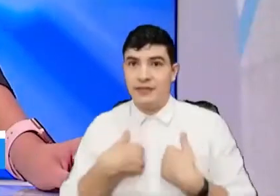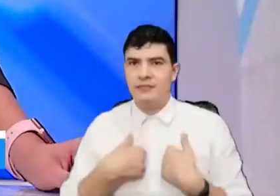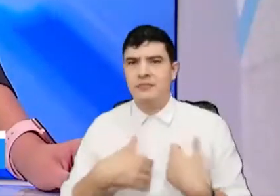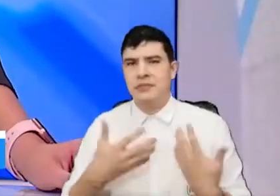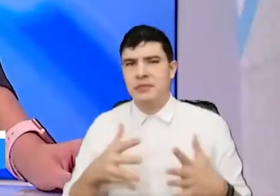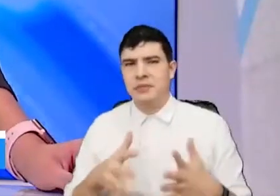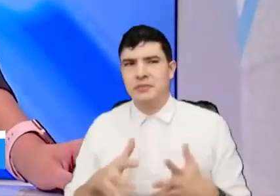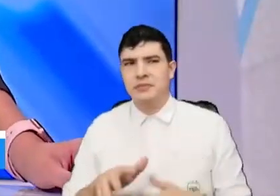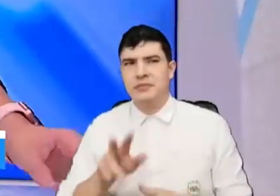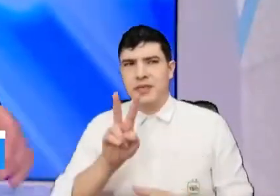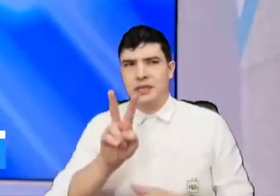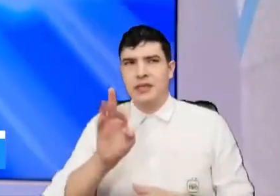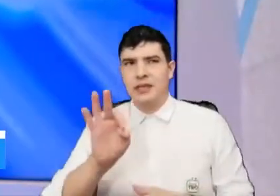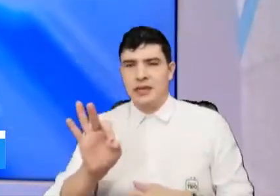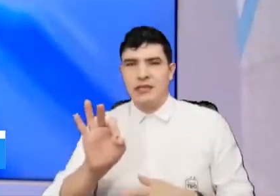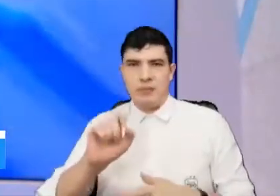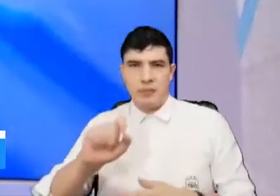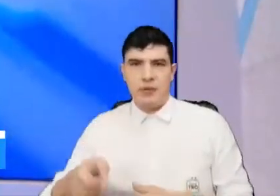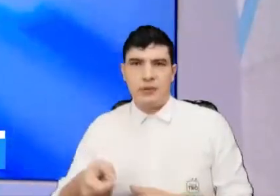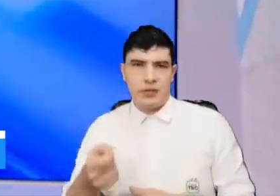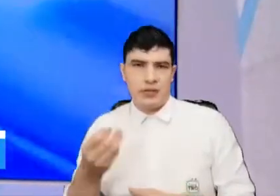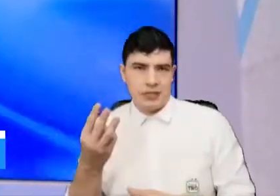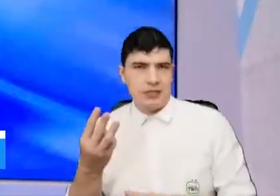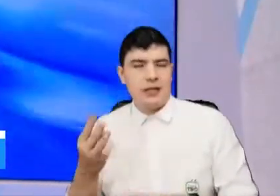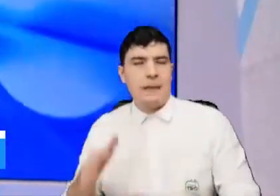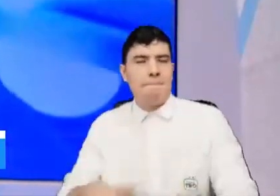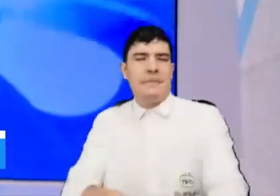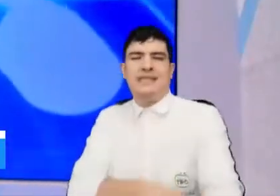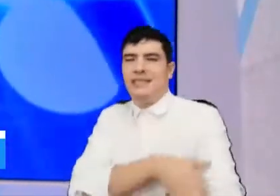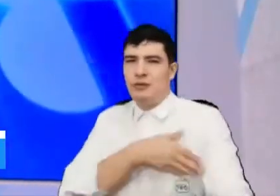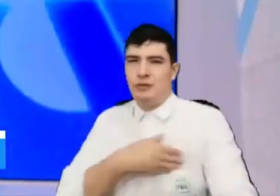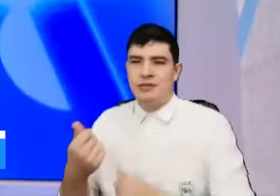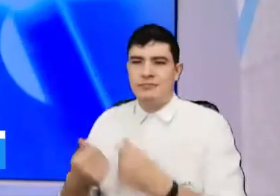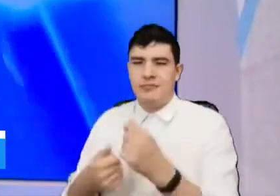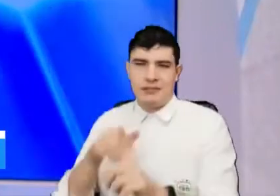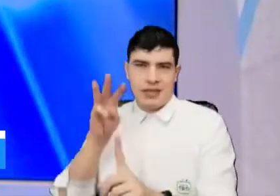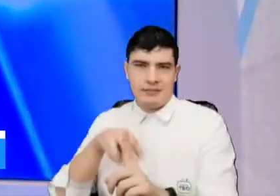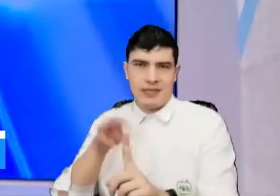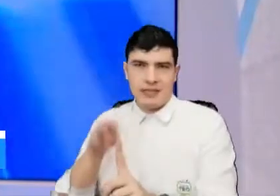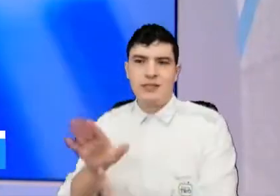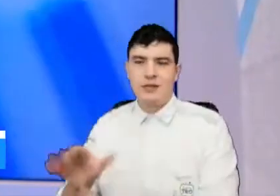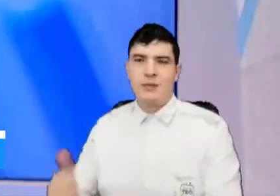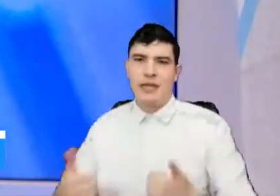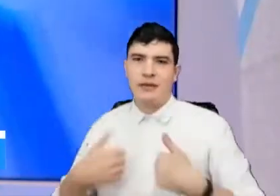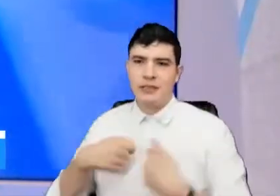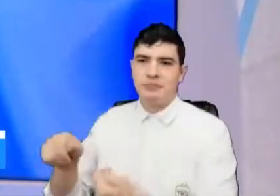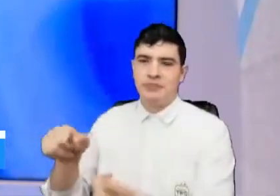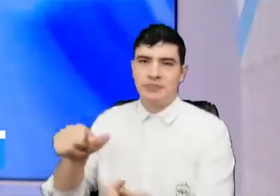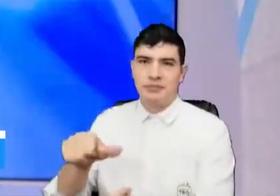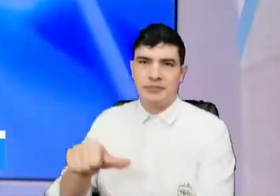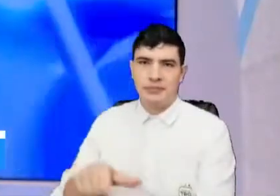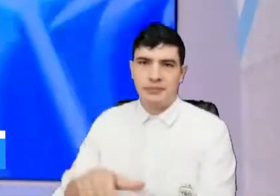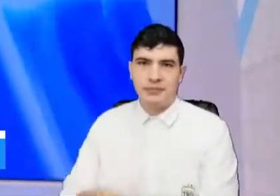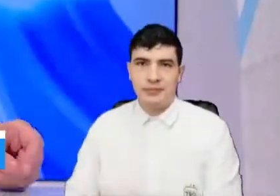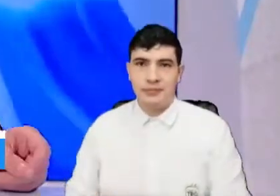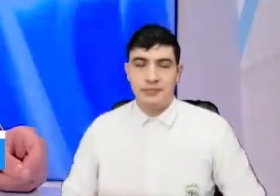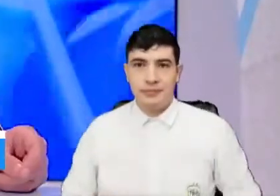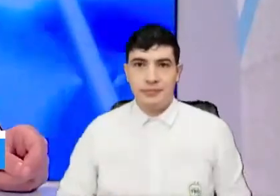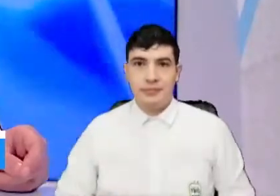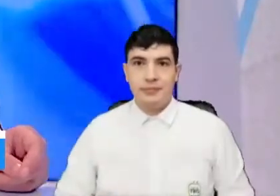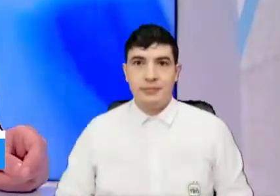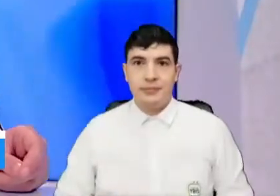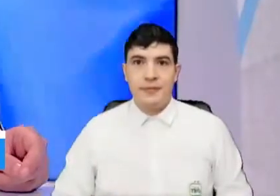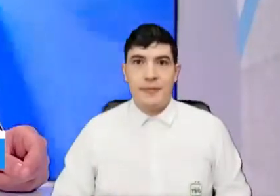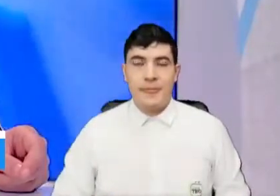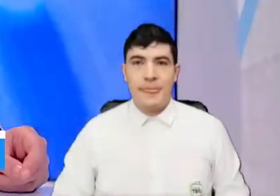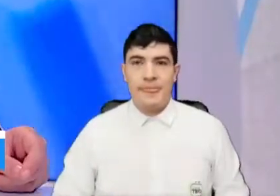En otras noticias, en el corregimiento del centro en Barranca Bermeja, Santander, empresarios están buscando estrategias para